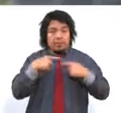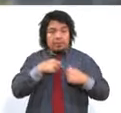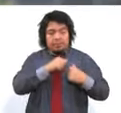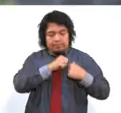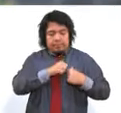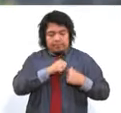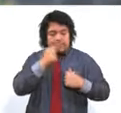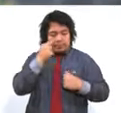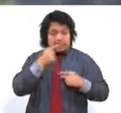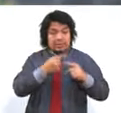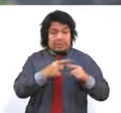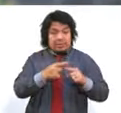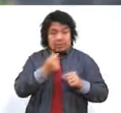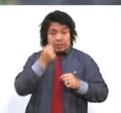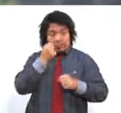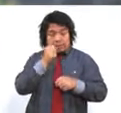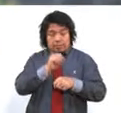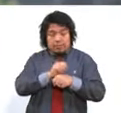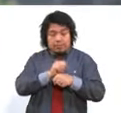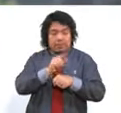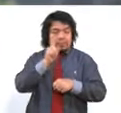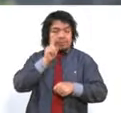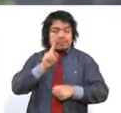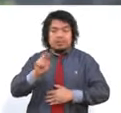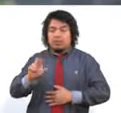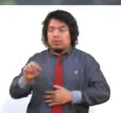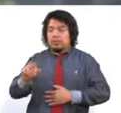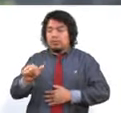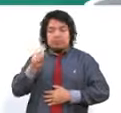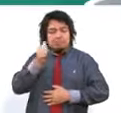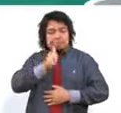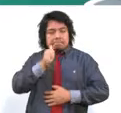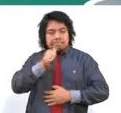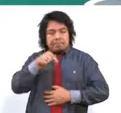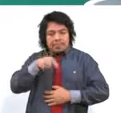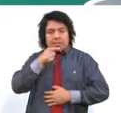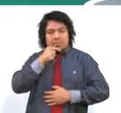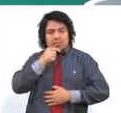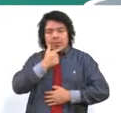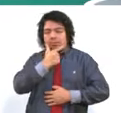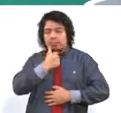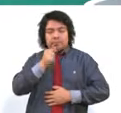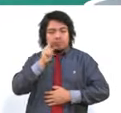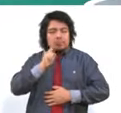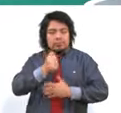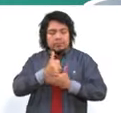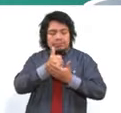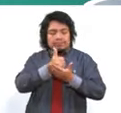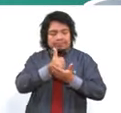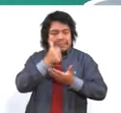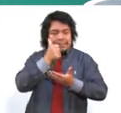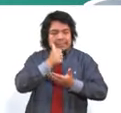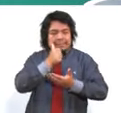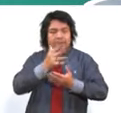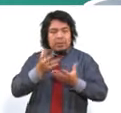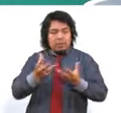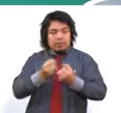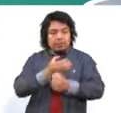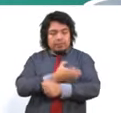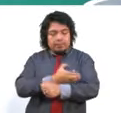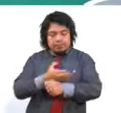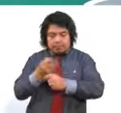Rosa Isela y sobre todo el constante apoyo a la Policía de la Ciudad de México por parte de la Secretaría. Muchas gracias. Gracias por estar aquí. Gracias al